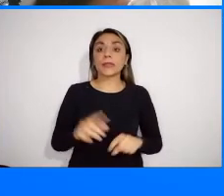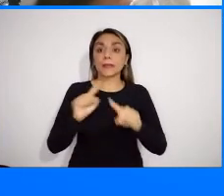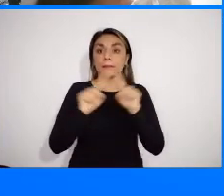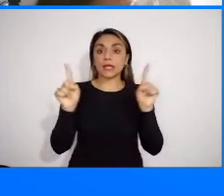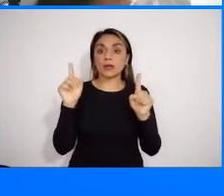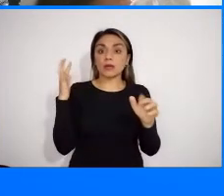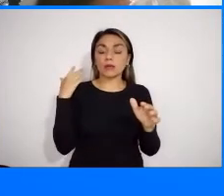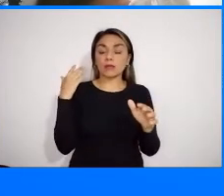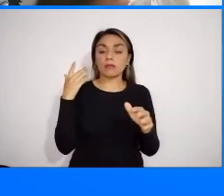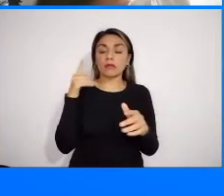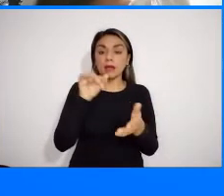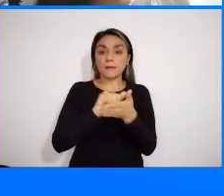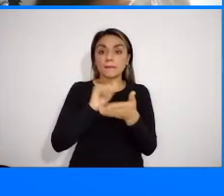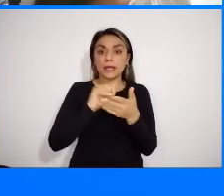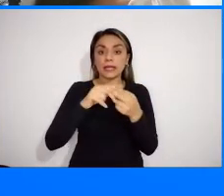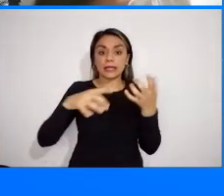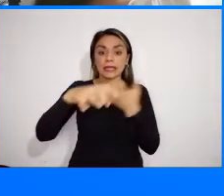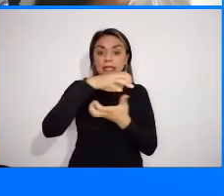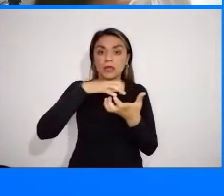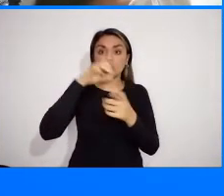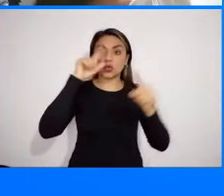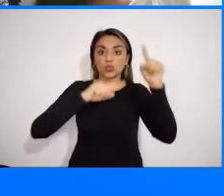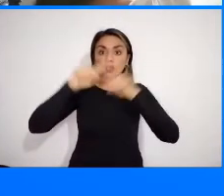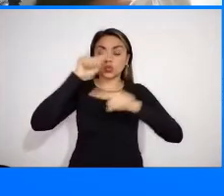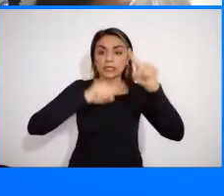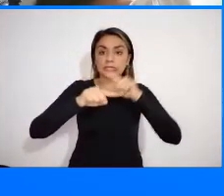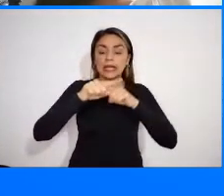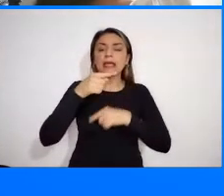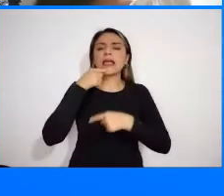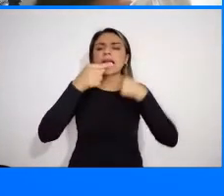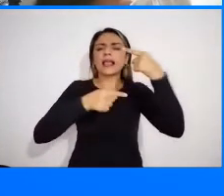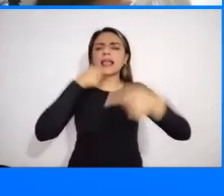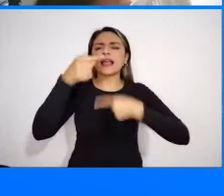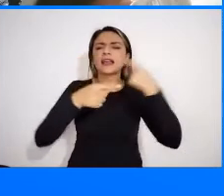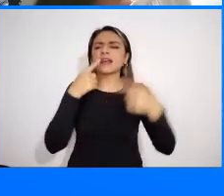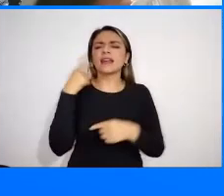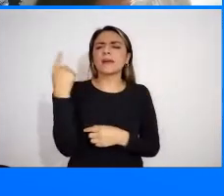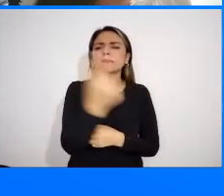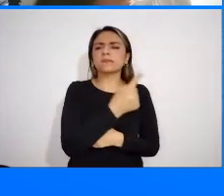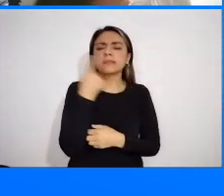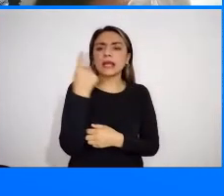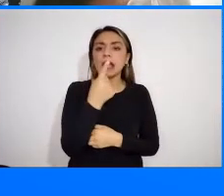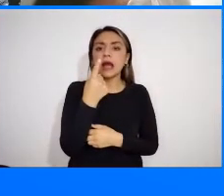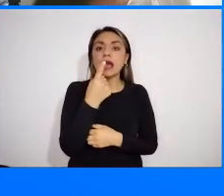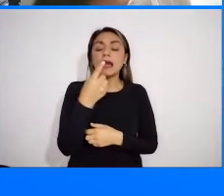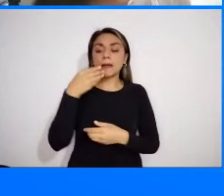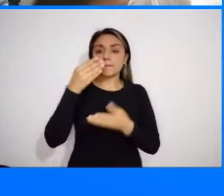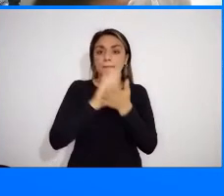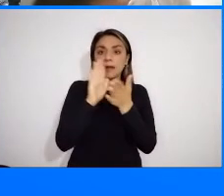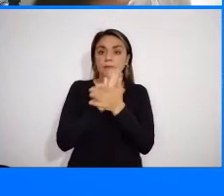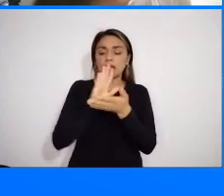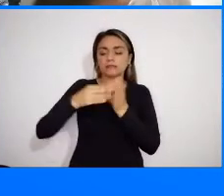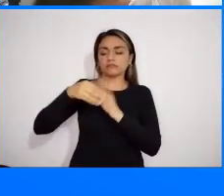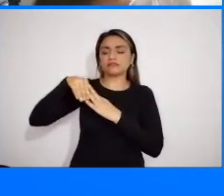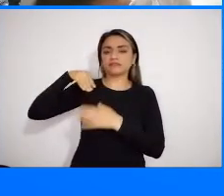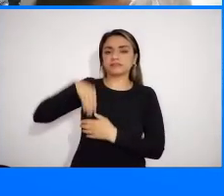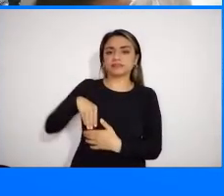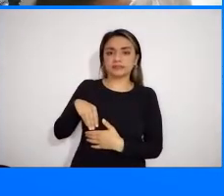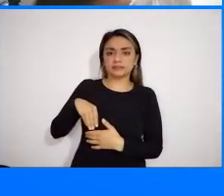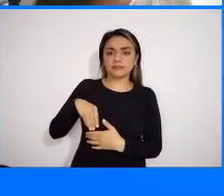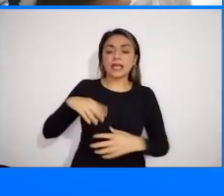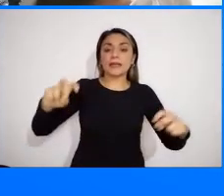los ecoturistas hay un dicho es papelillo al bolsillo, y en los